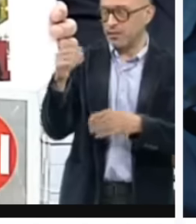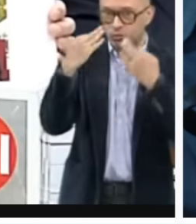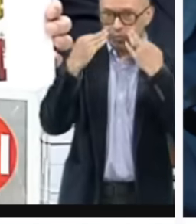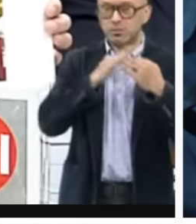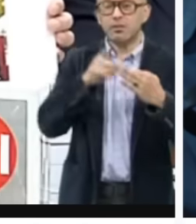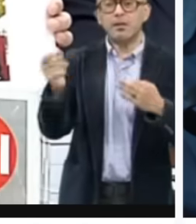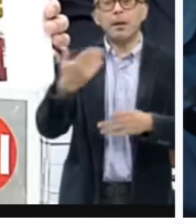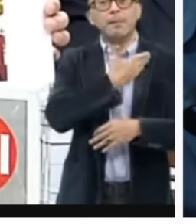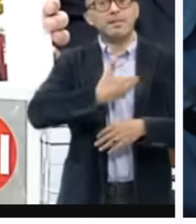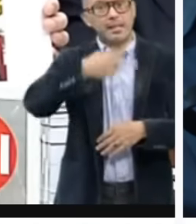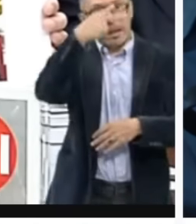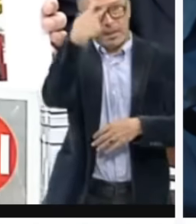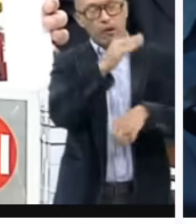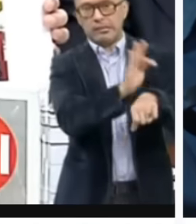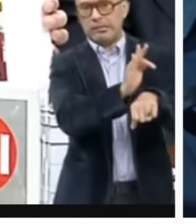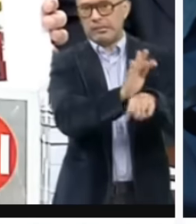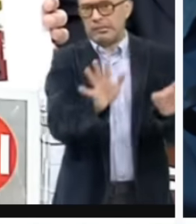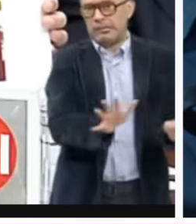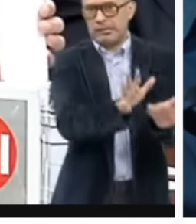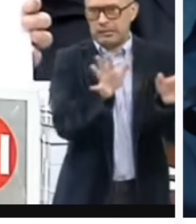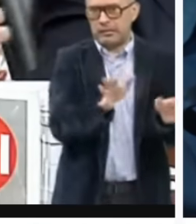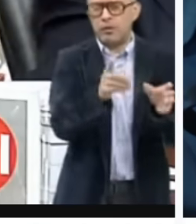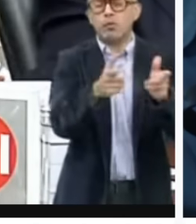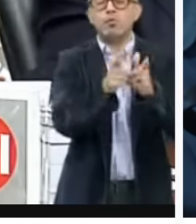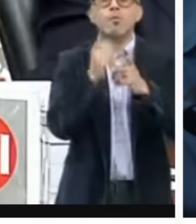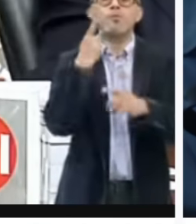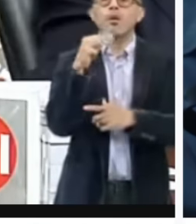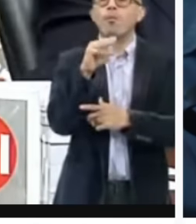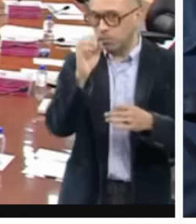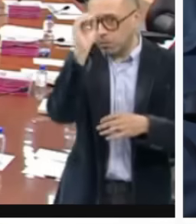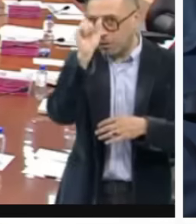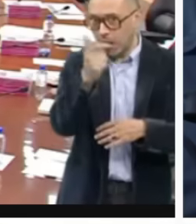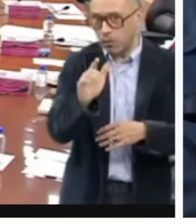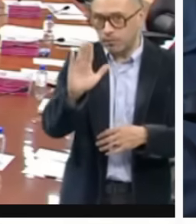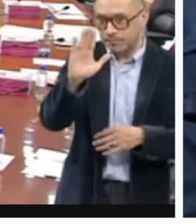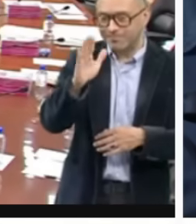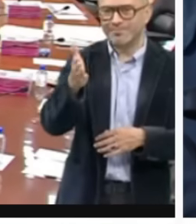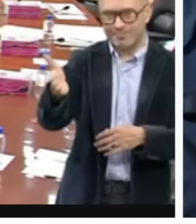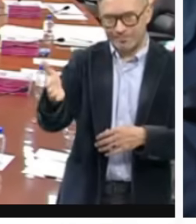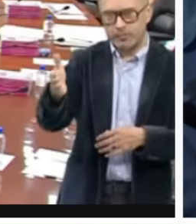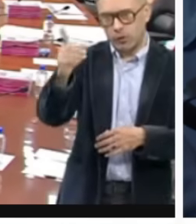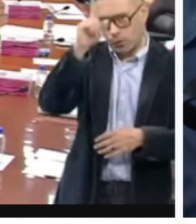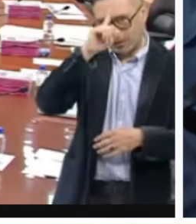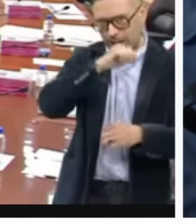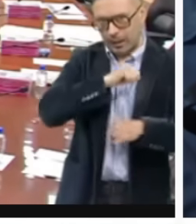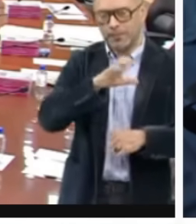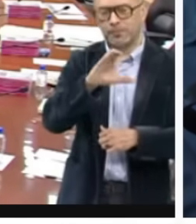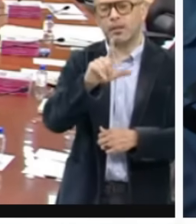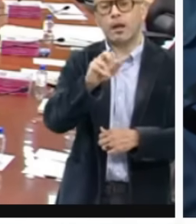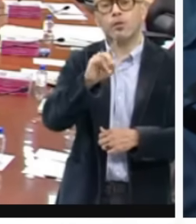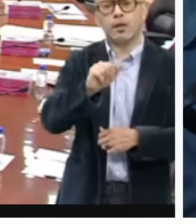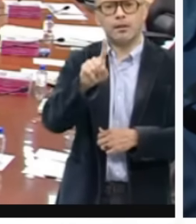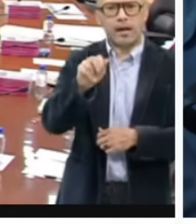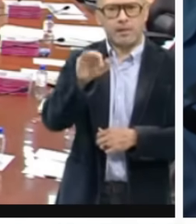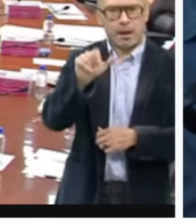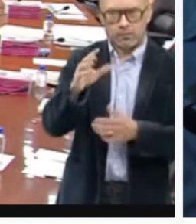pueden con ella. Amigos, vamos a ir a esta sesión. Adelante, consejera Claudia Zavala. Muchas